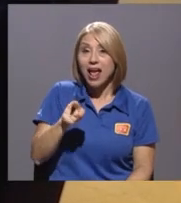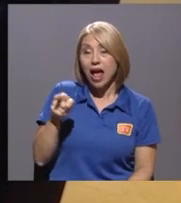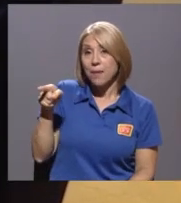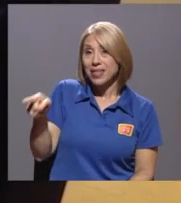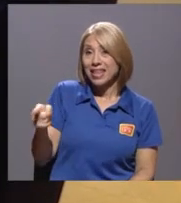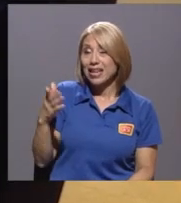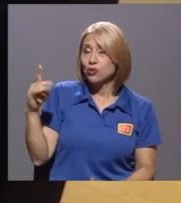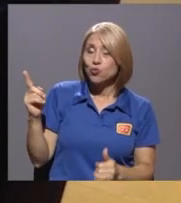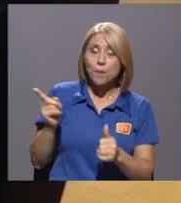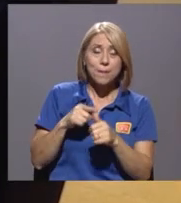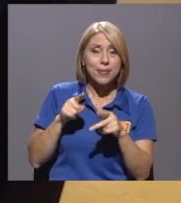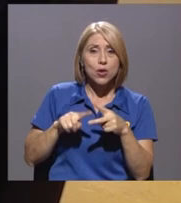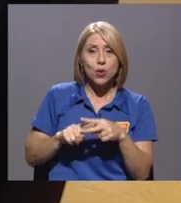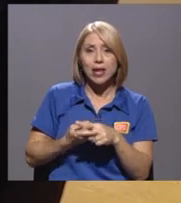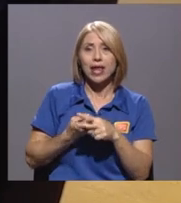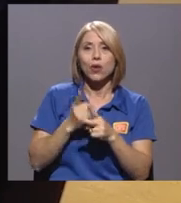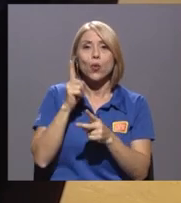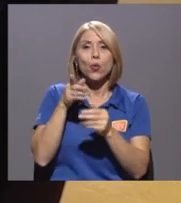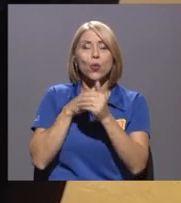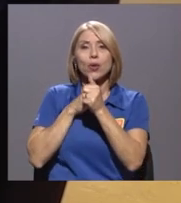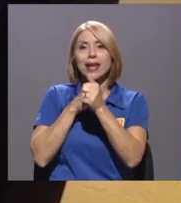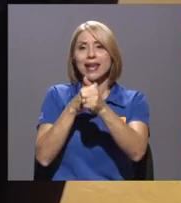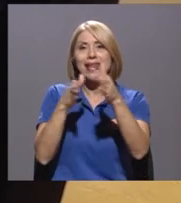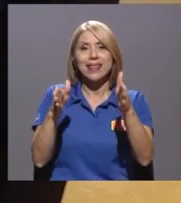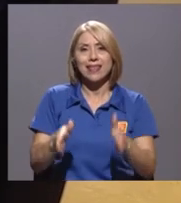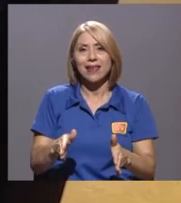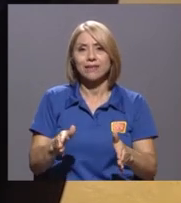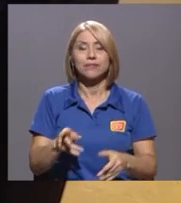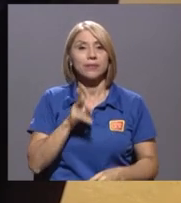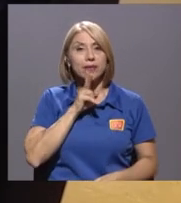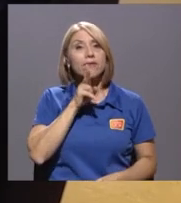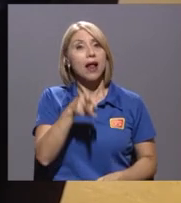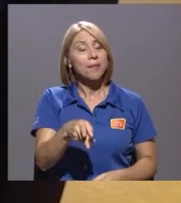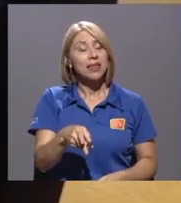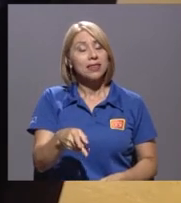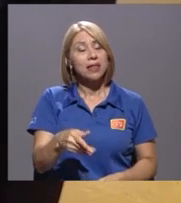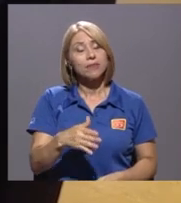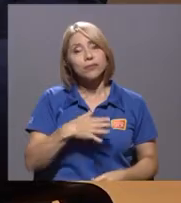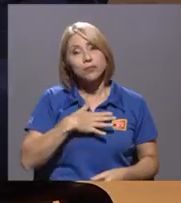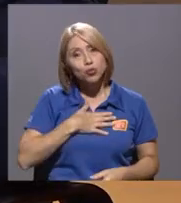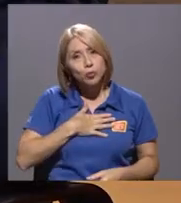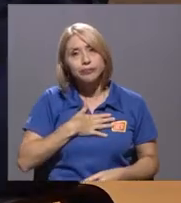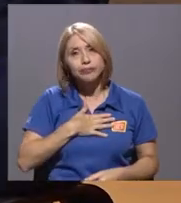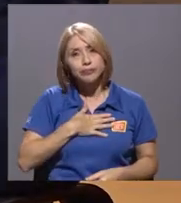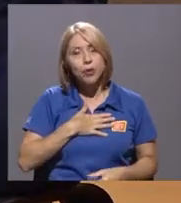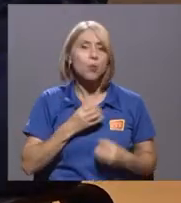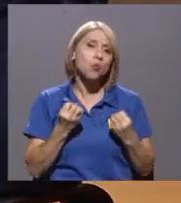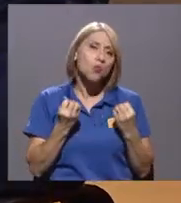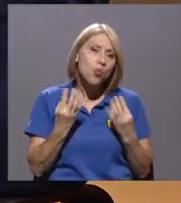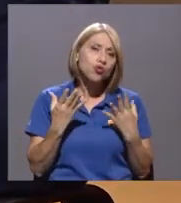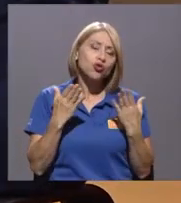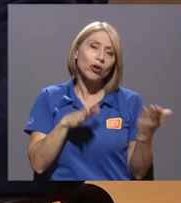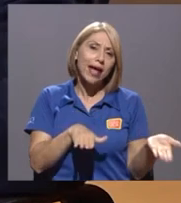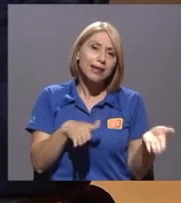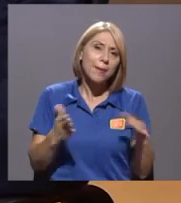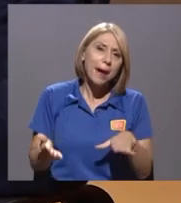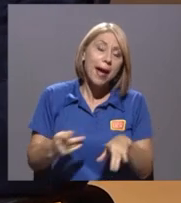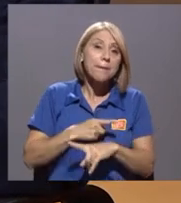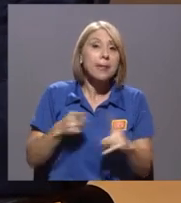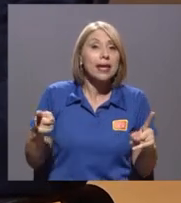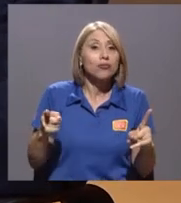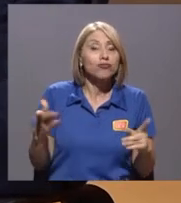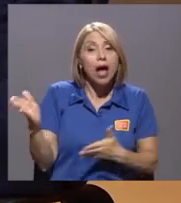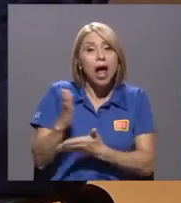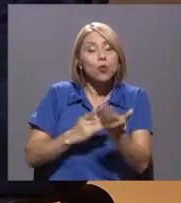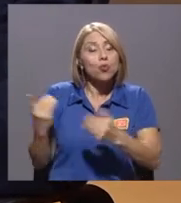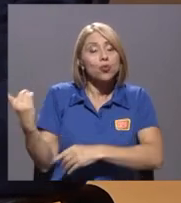un líder realmente y yo lamento mucho que haya partido pero en fin algún día tenía que